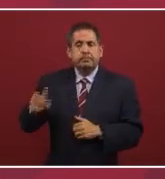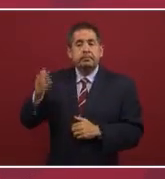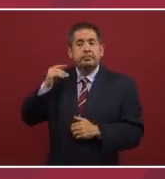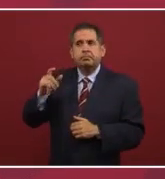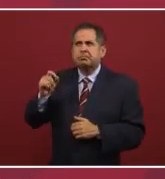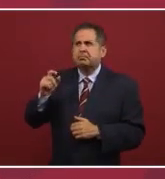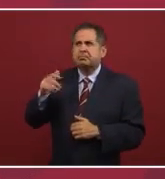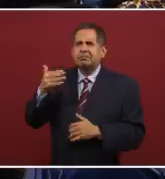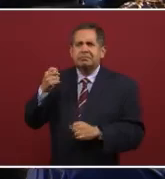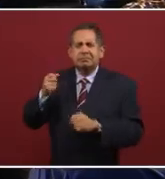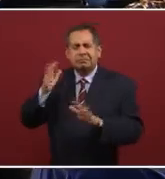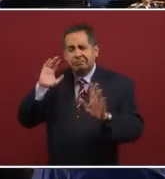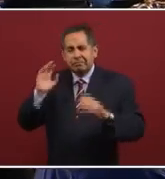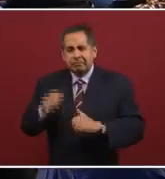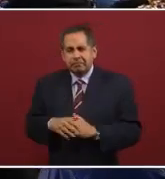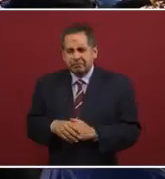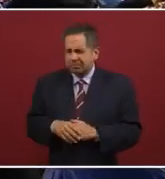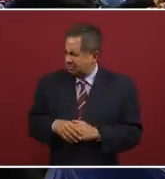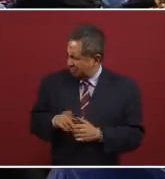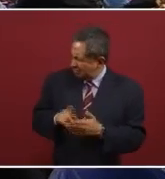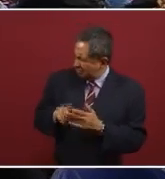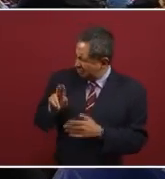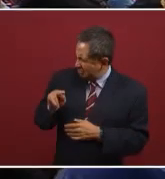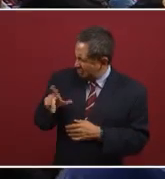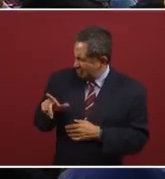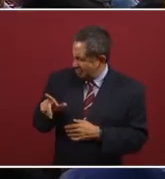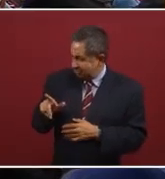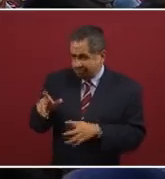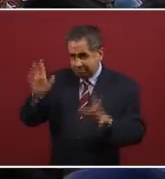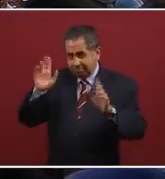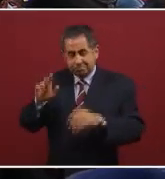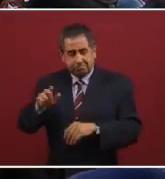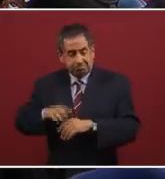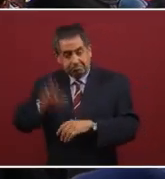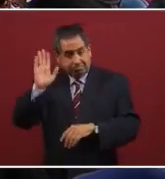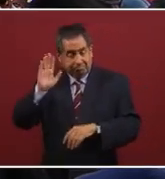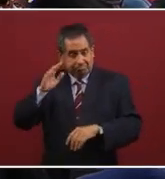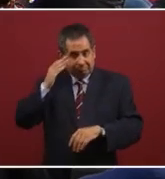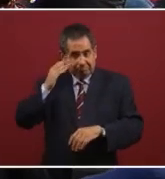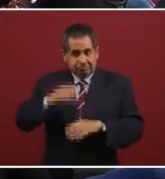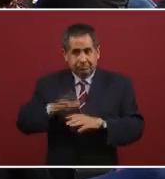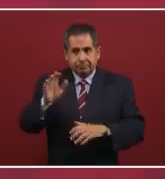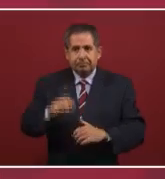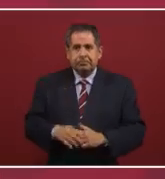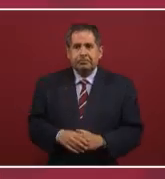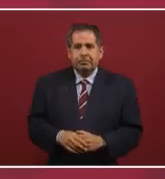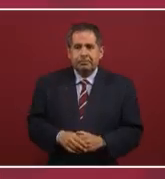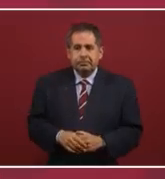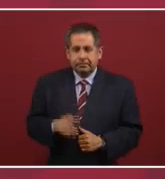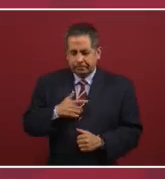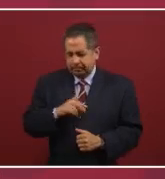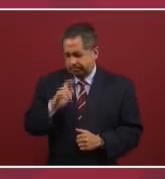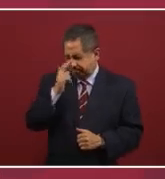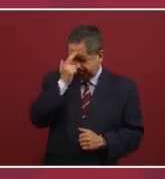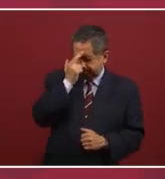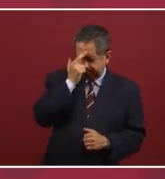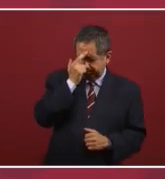¿Cuándo? No, es de 85, pues entonces más, sí. Entonces me acordaba